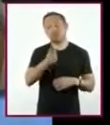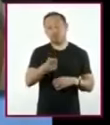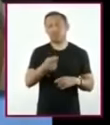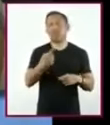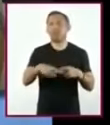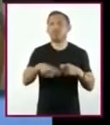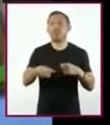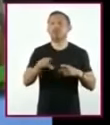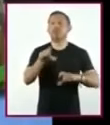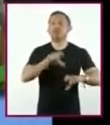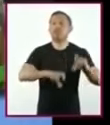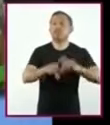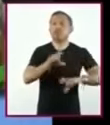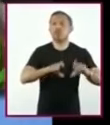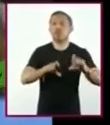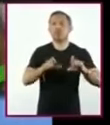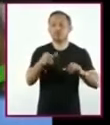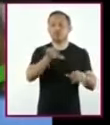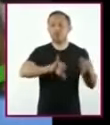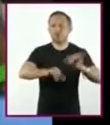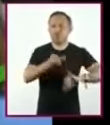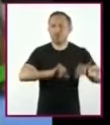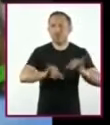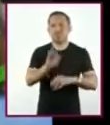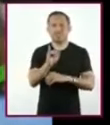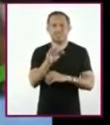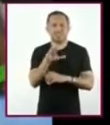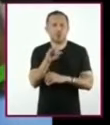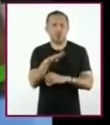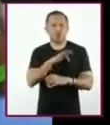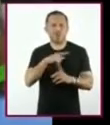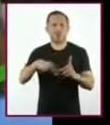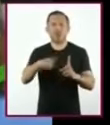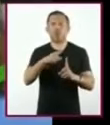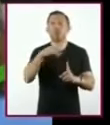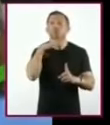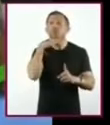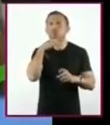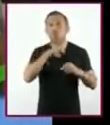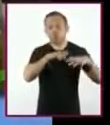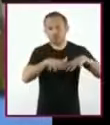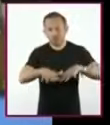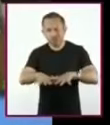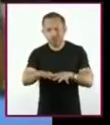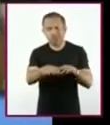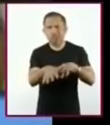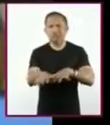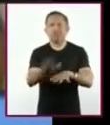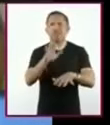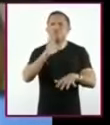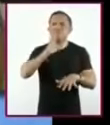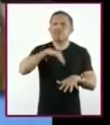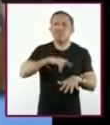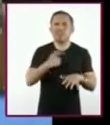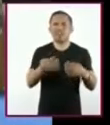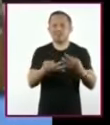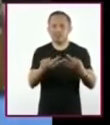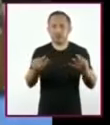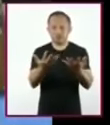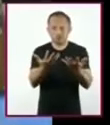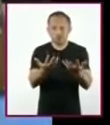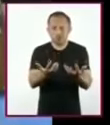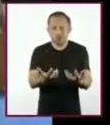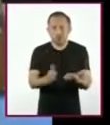físicos que alteran la calidad del agua, la calidad del aire, la calidad del suelo y por ende de los alimentos.